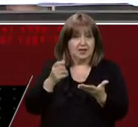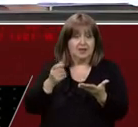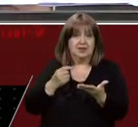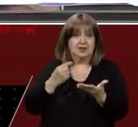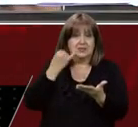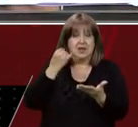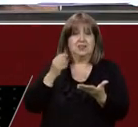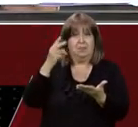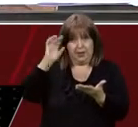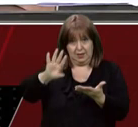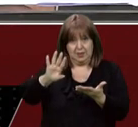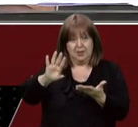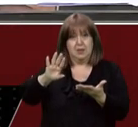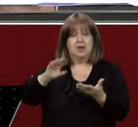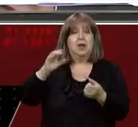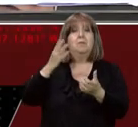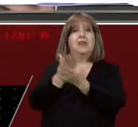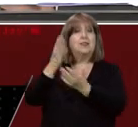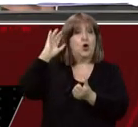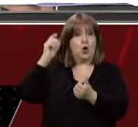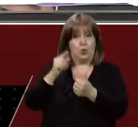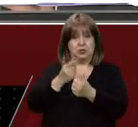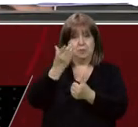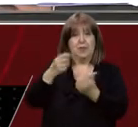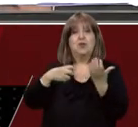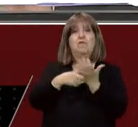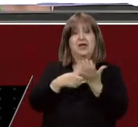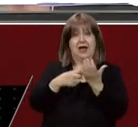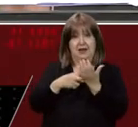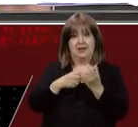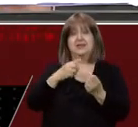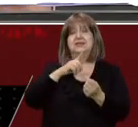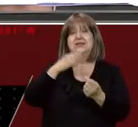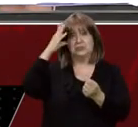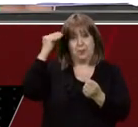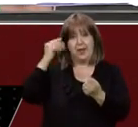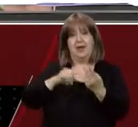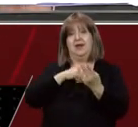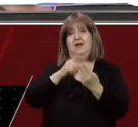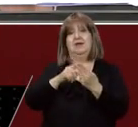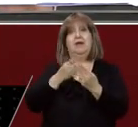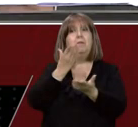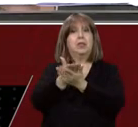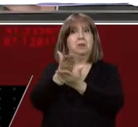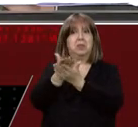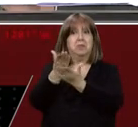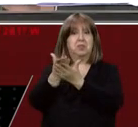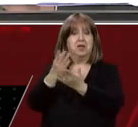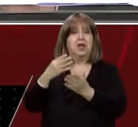pregunta. Por Cobos. Por el fiscal, Labore, ¿sí? Por el fiscal de Tropiana, por todos despedida. Y no nada. Y